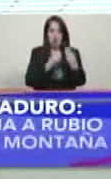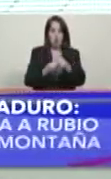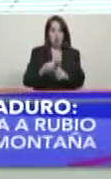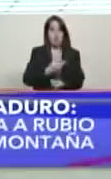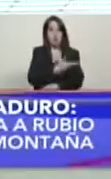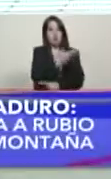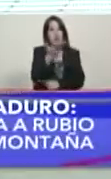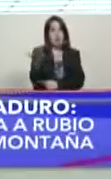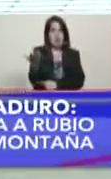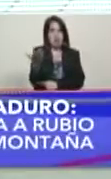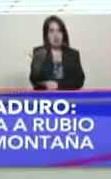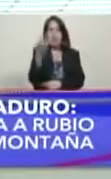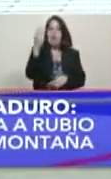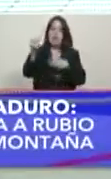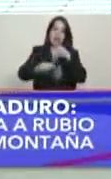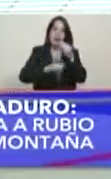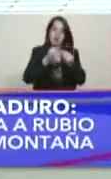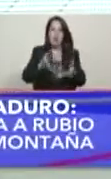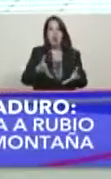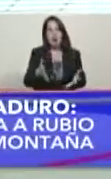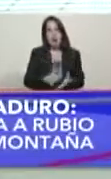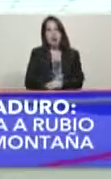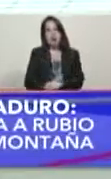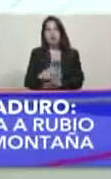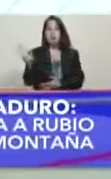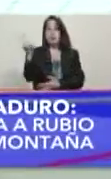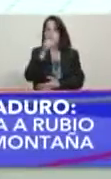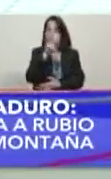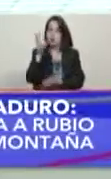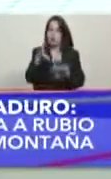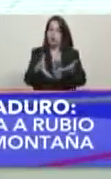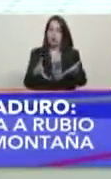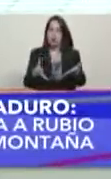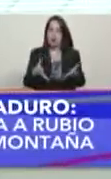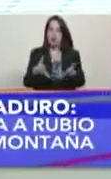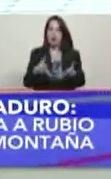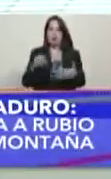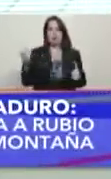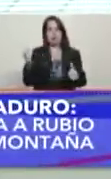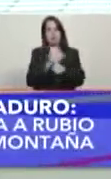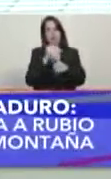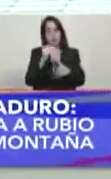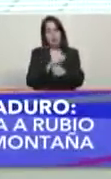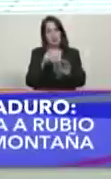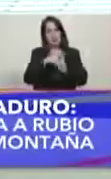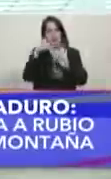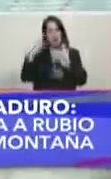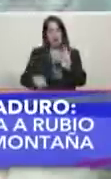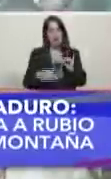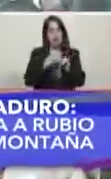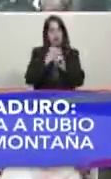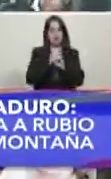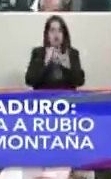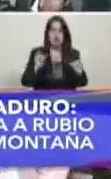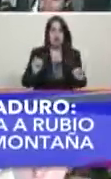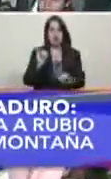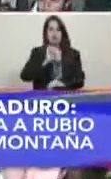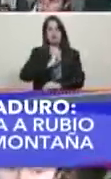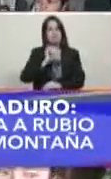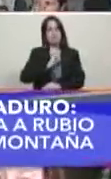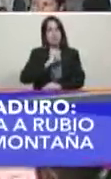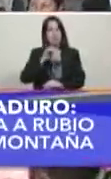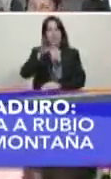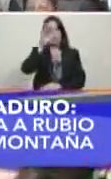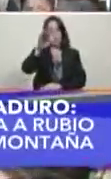la vamos a ganar venezuela va a ganar su batalla por el derecho a la independencia a la dignidad a la felicidad y al futuro